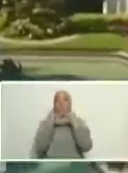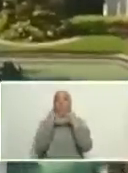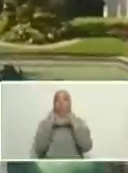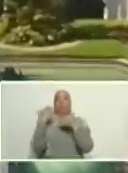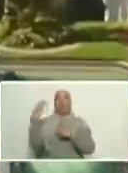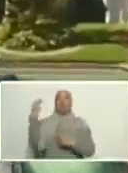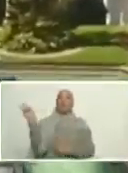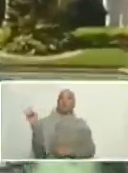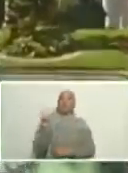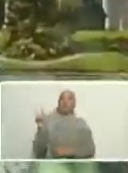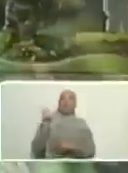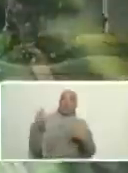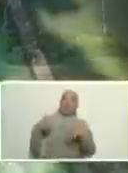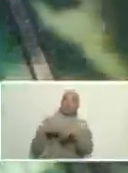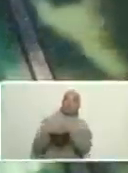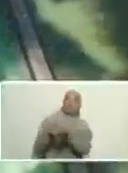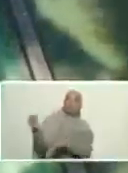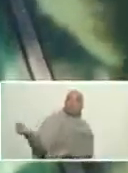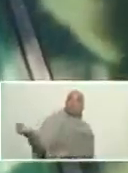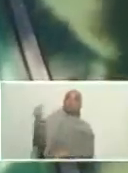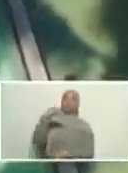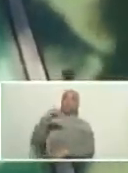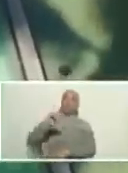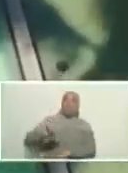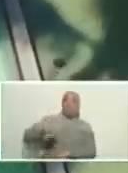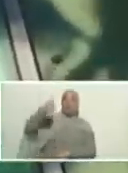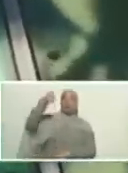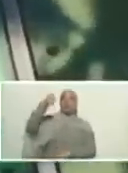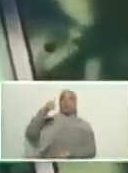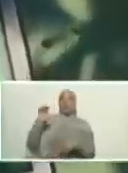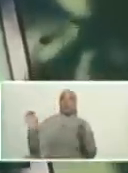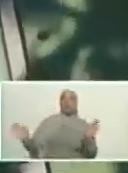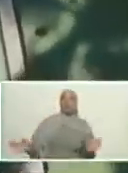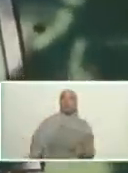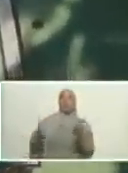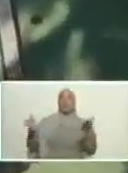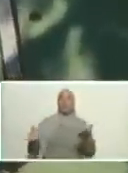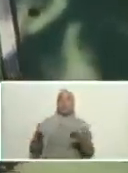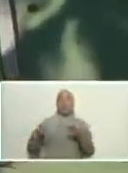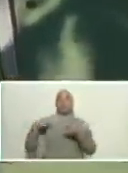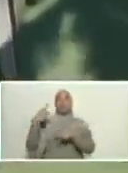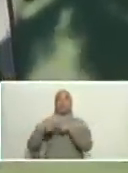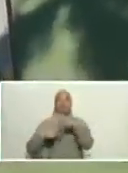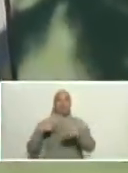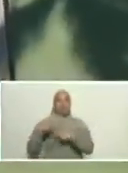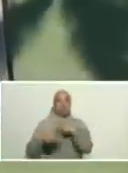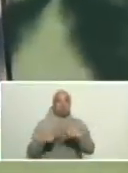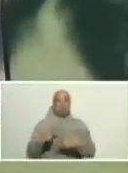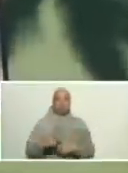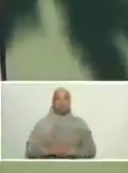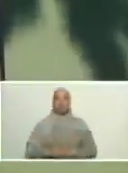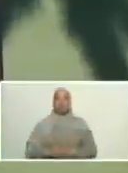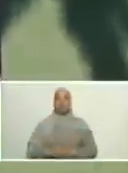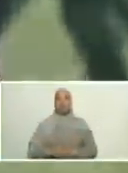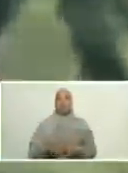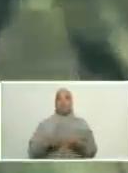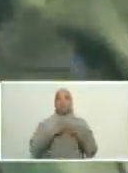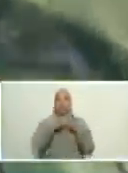integración entre Colombia y Venezuela permitirá además impulsar los encadenamientos productivos, generar mayor